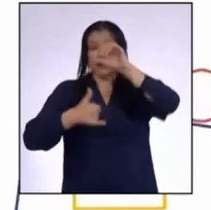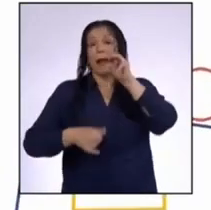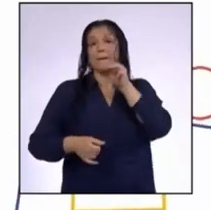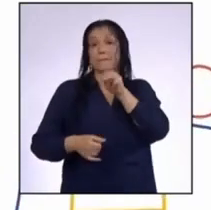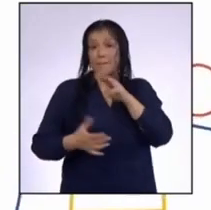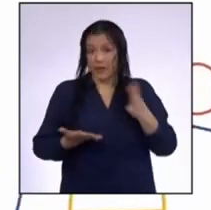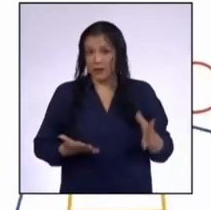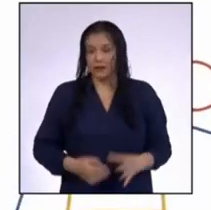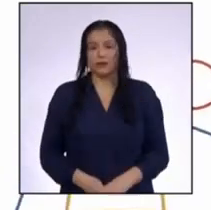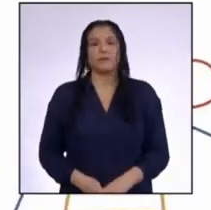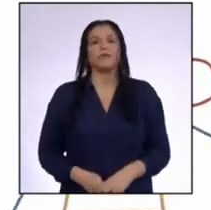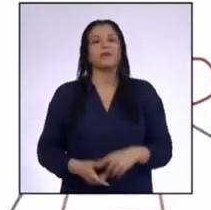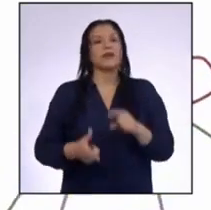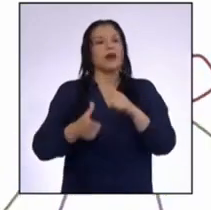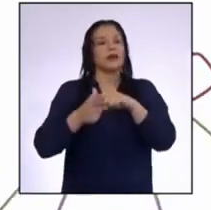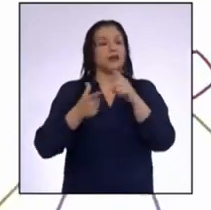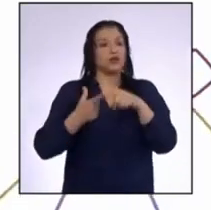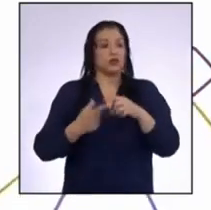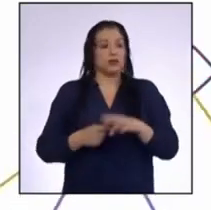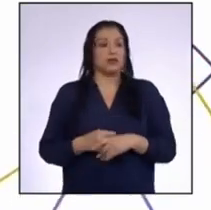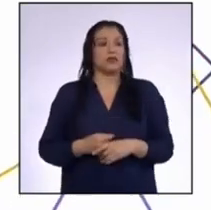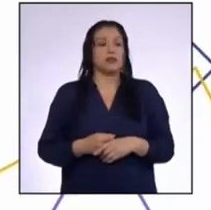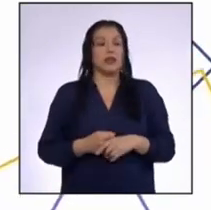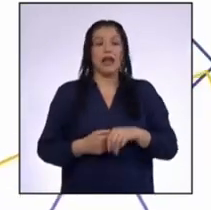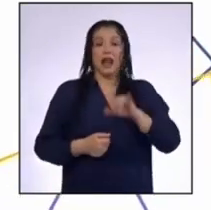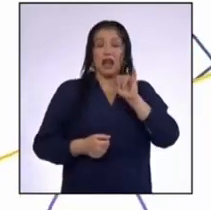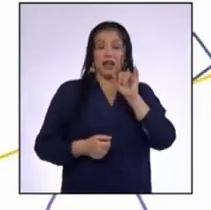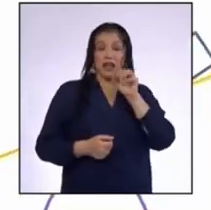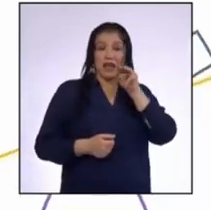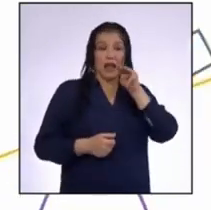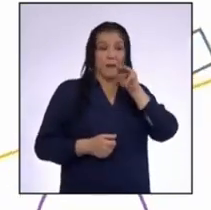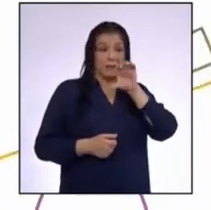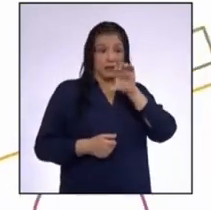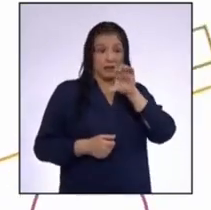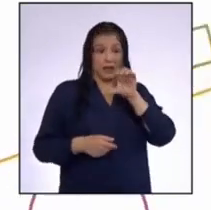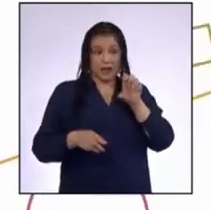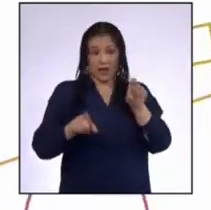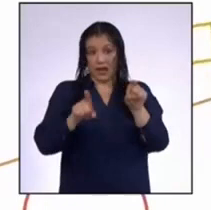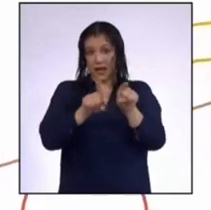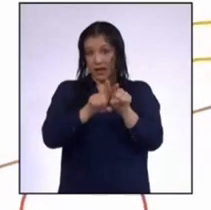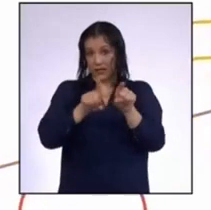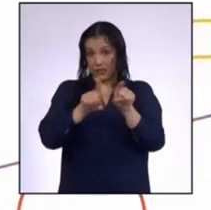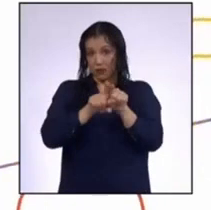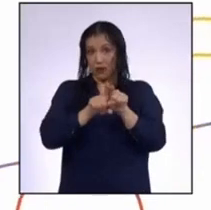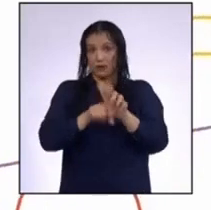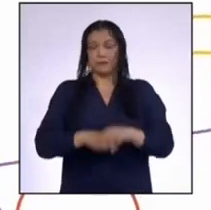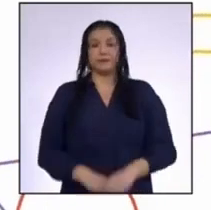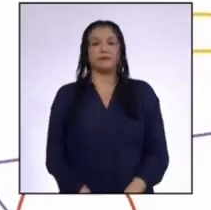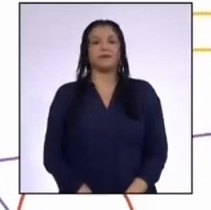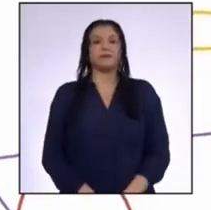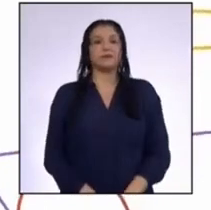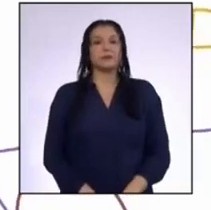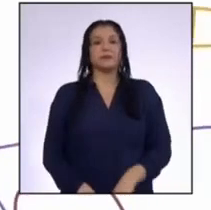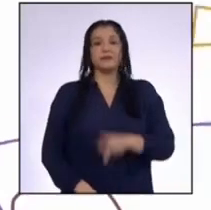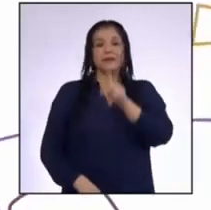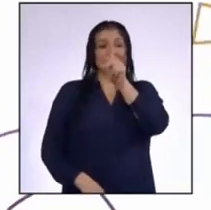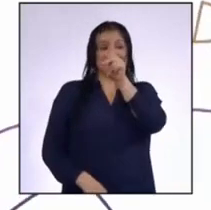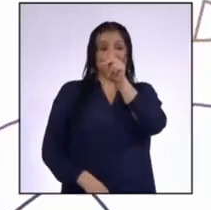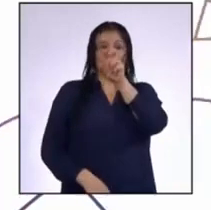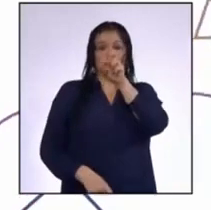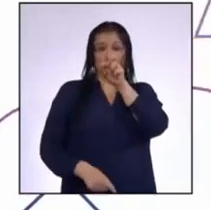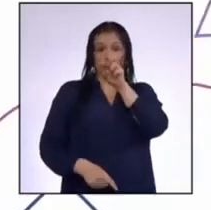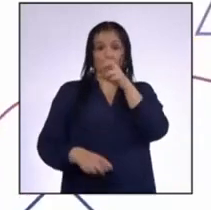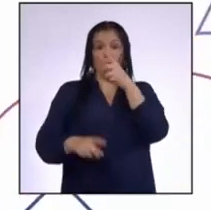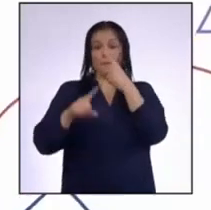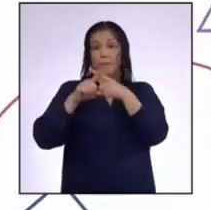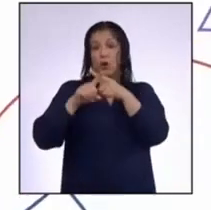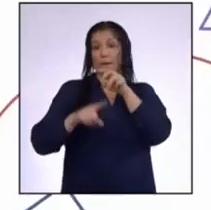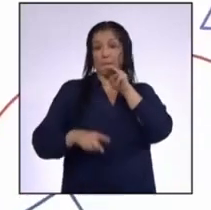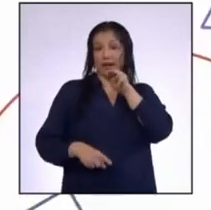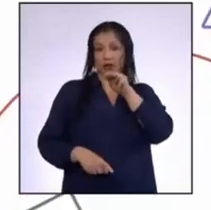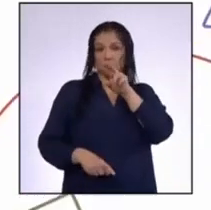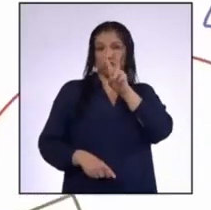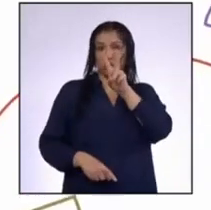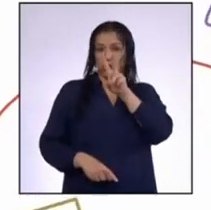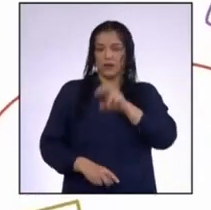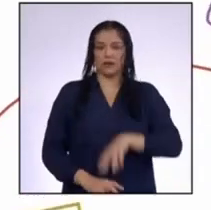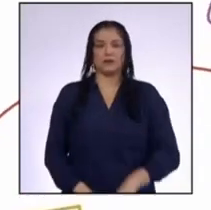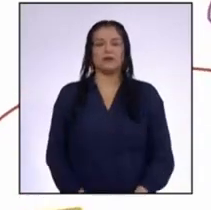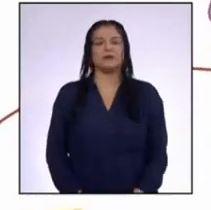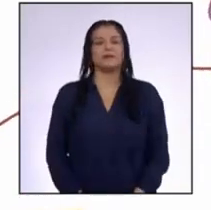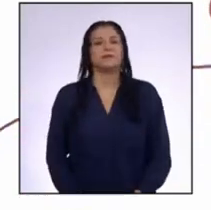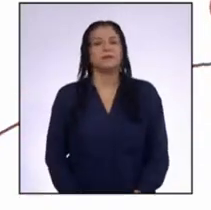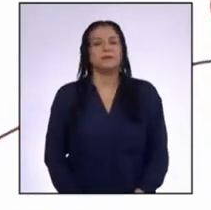metros. Entonces, el valor del IMC estará expresado en kilogramos por metros cuadrados.